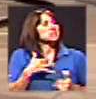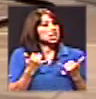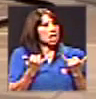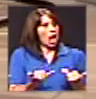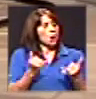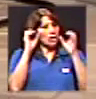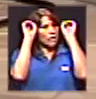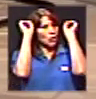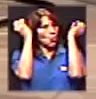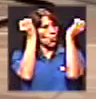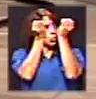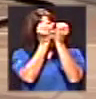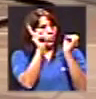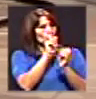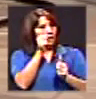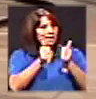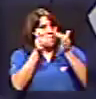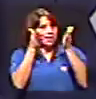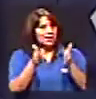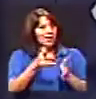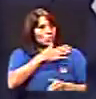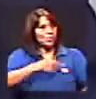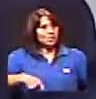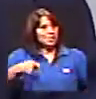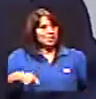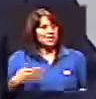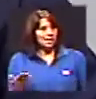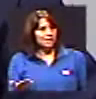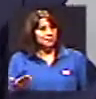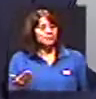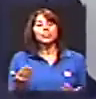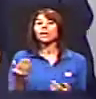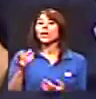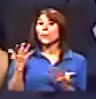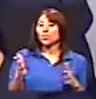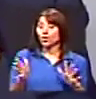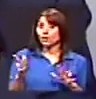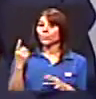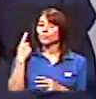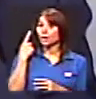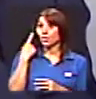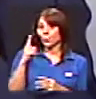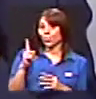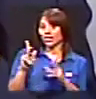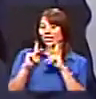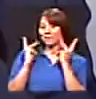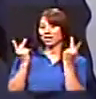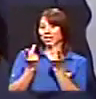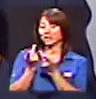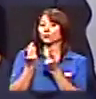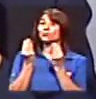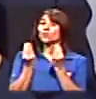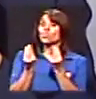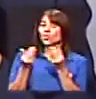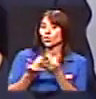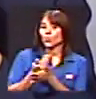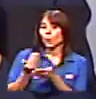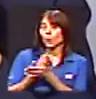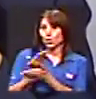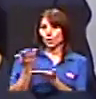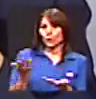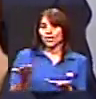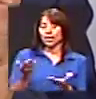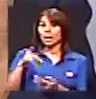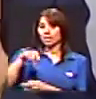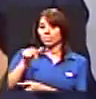candidato presidencial. Bueno, precisamente por esa juventud que mencionas, Juan, el PAC es